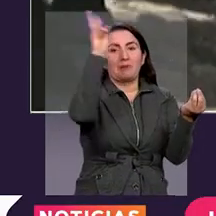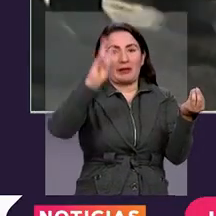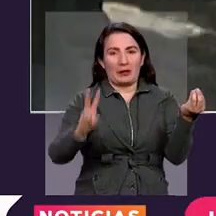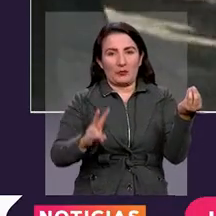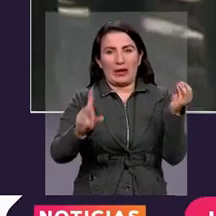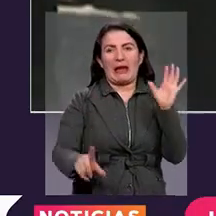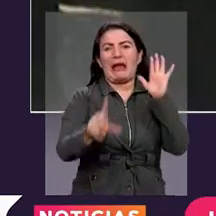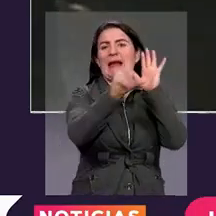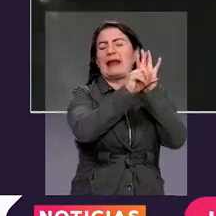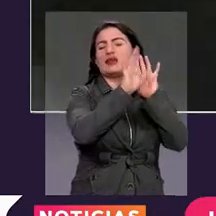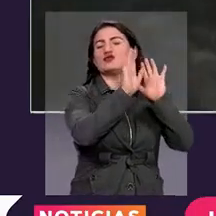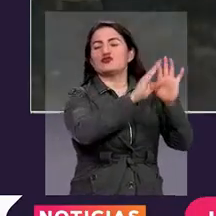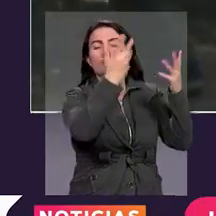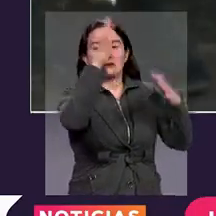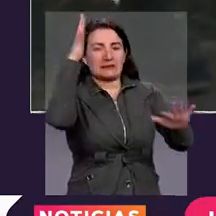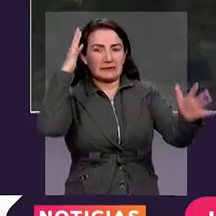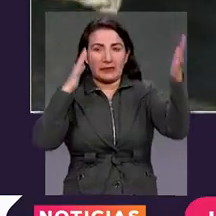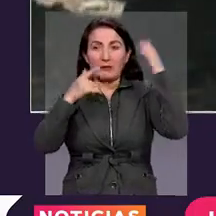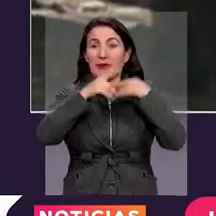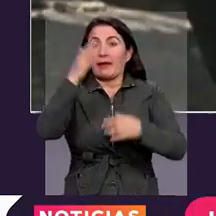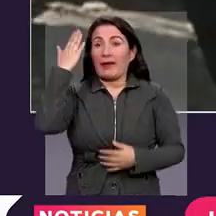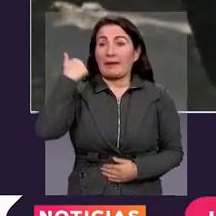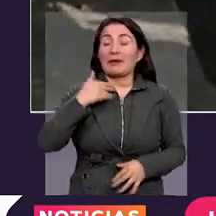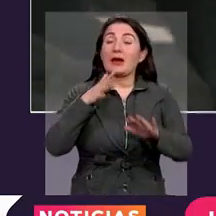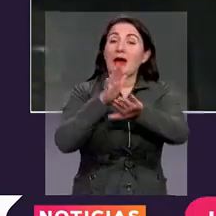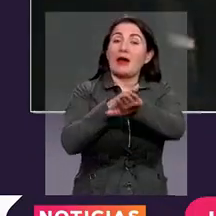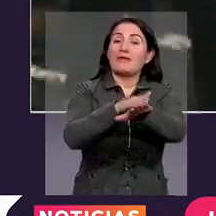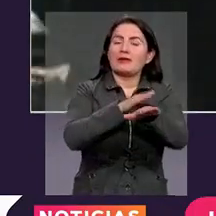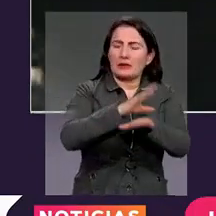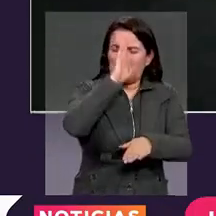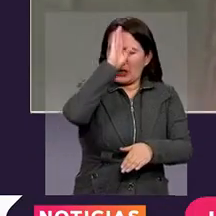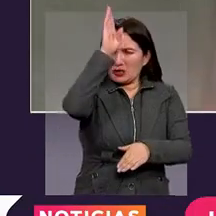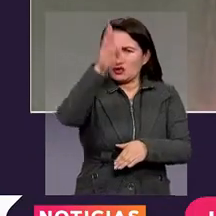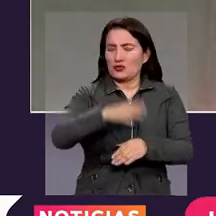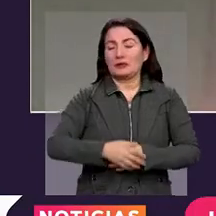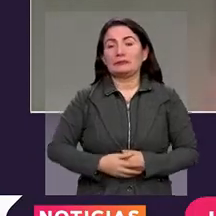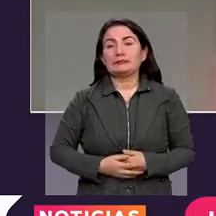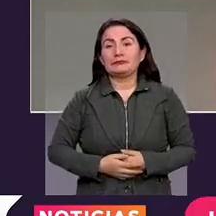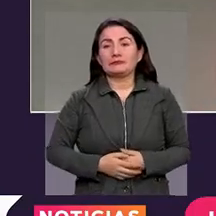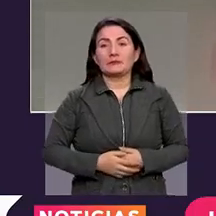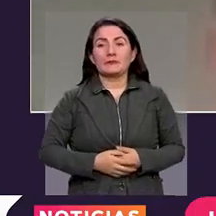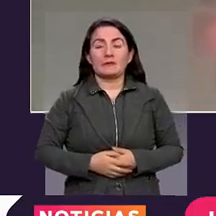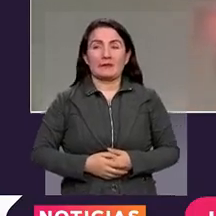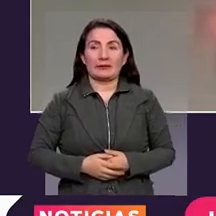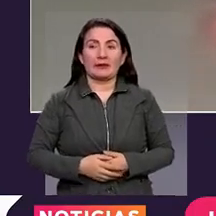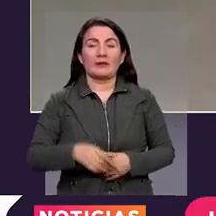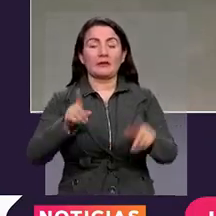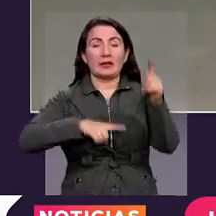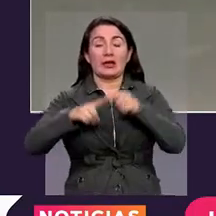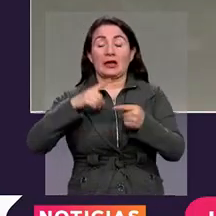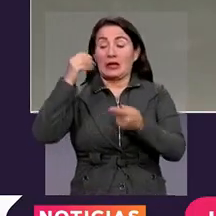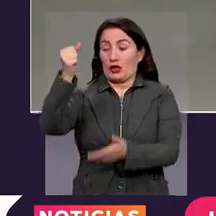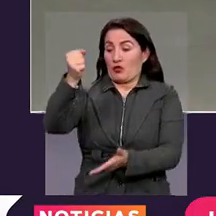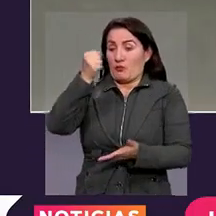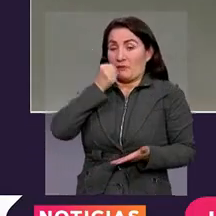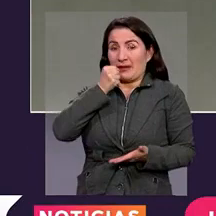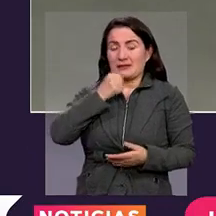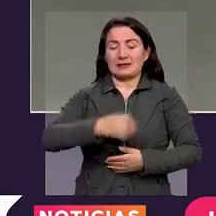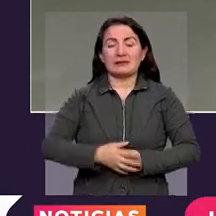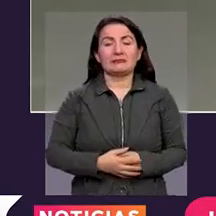de la selva e inclusive, de acuerdo con las informaciones, traicionados por las atractivas recompensas